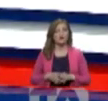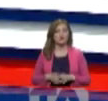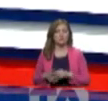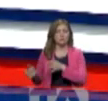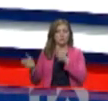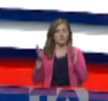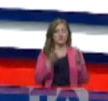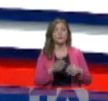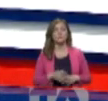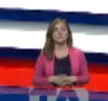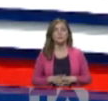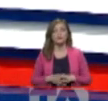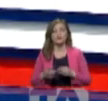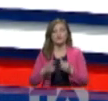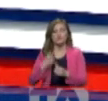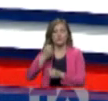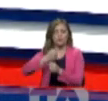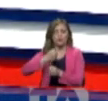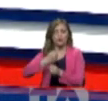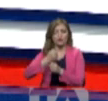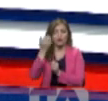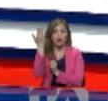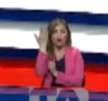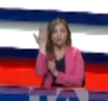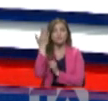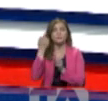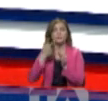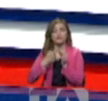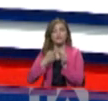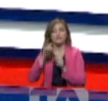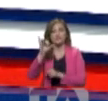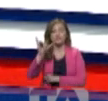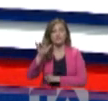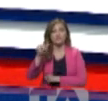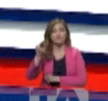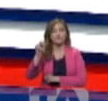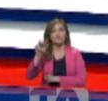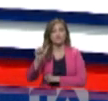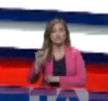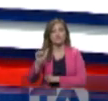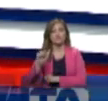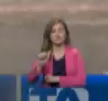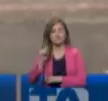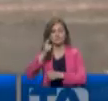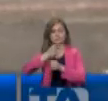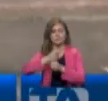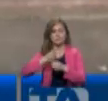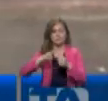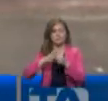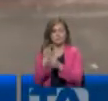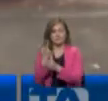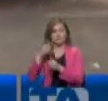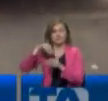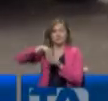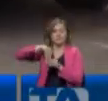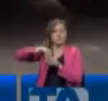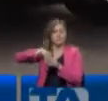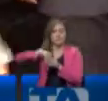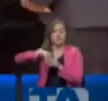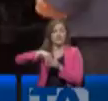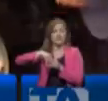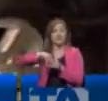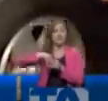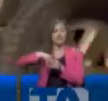Y respecto a los primeros trabajos de la alcaldía de Quito, Jorge Yunda dispuso las primeras medidas de austeridad en las que